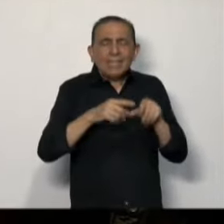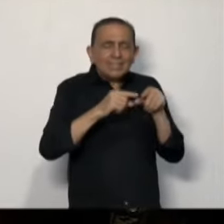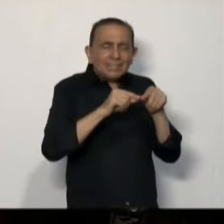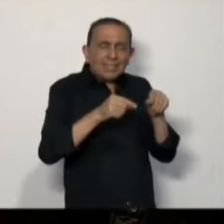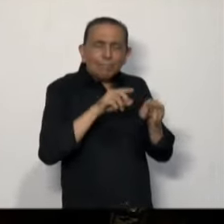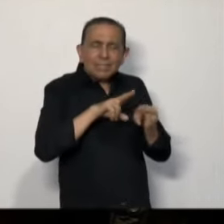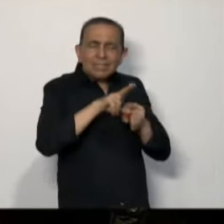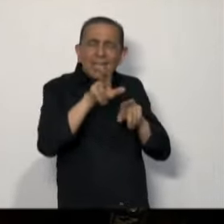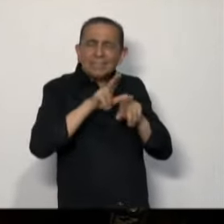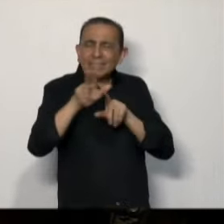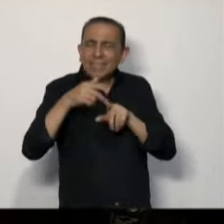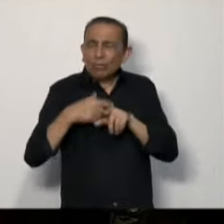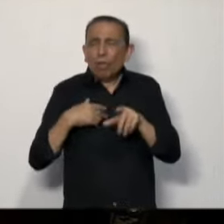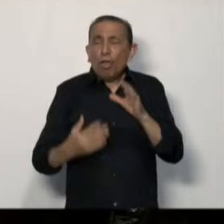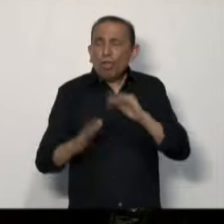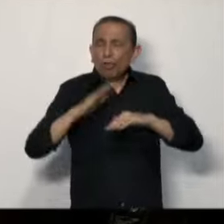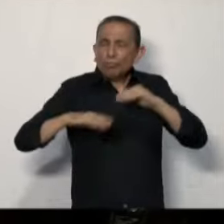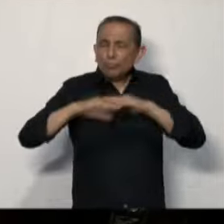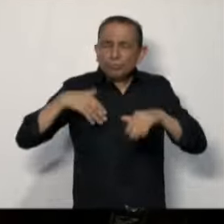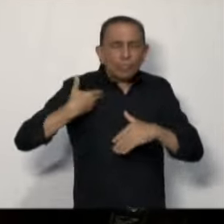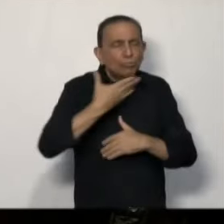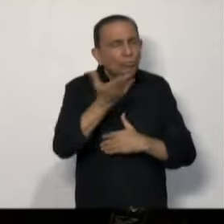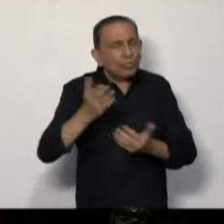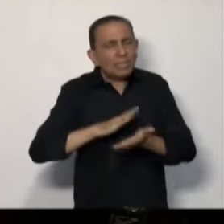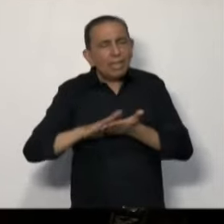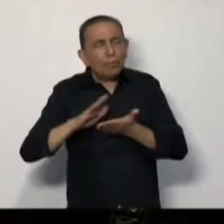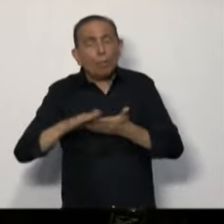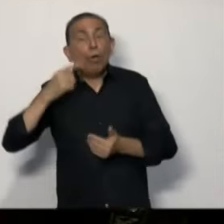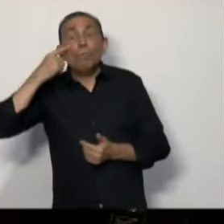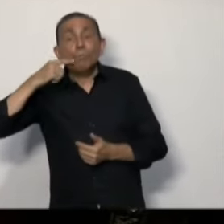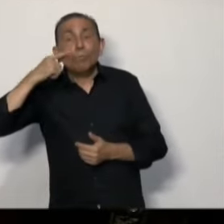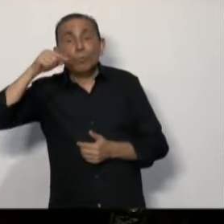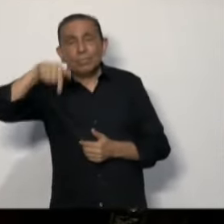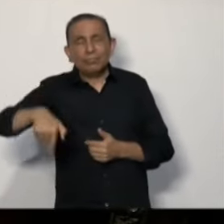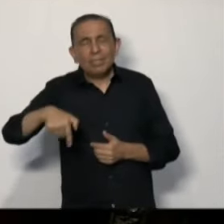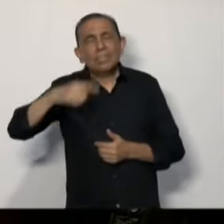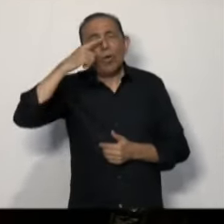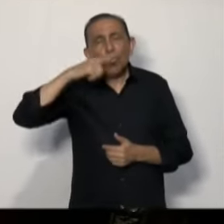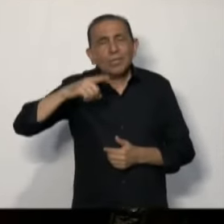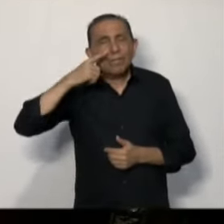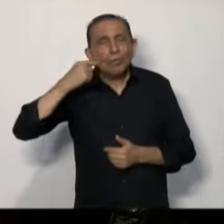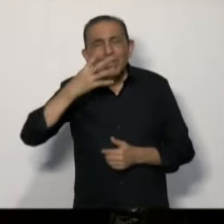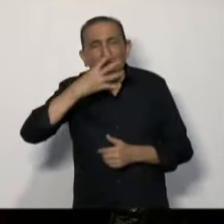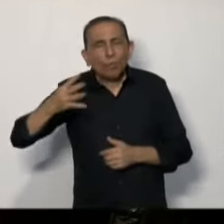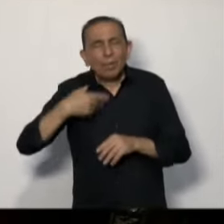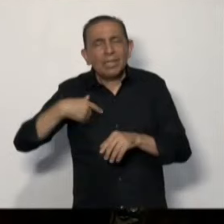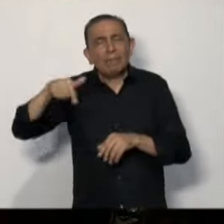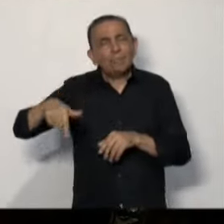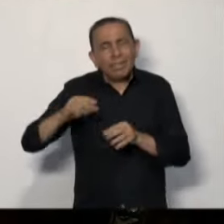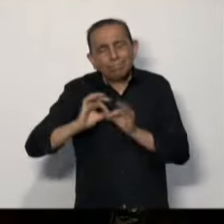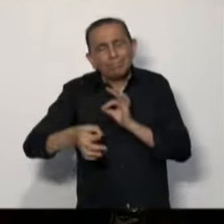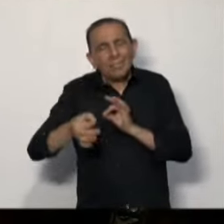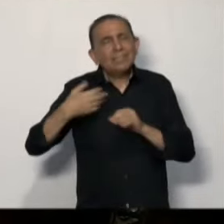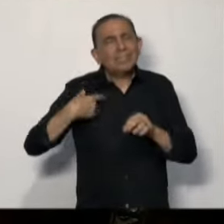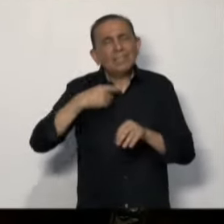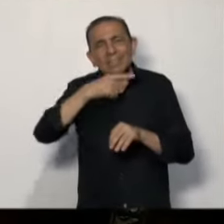y construyendo una sociedad de hermanos. Que ese sea nuestro propósito para estos últimos días de Cuaresma, ya cerca de entrar